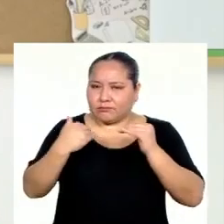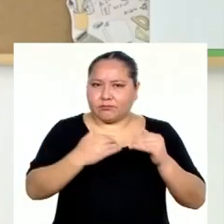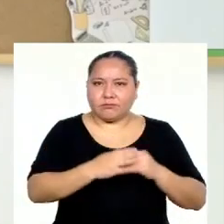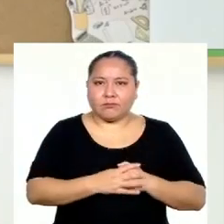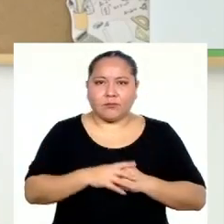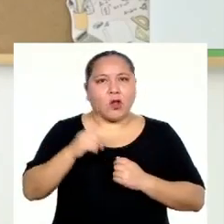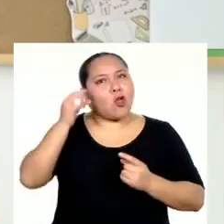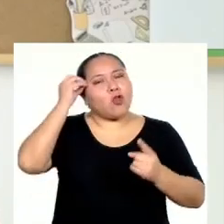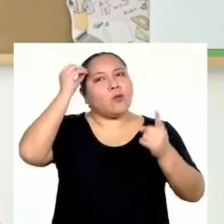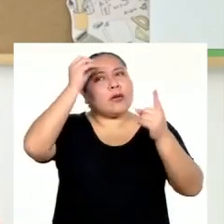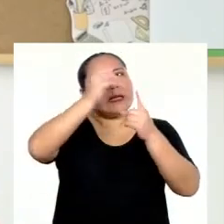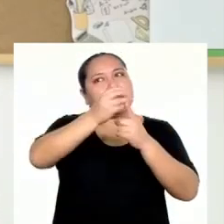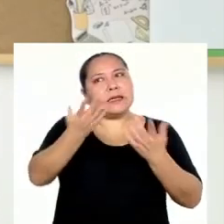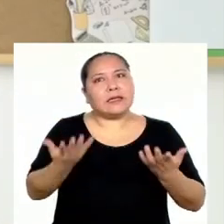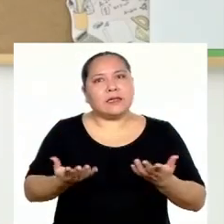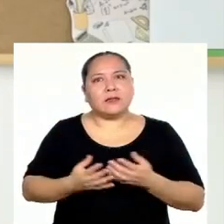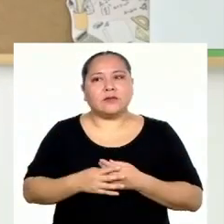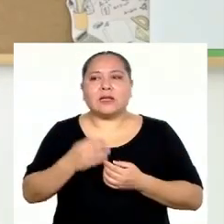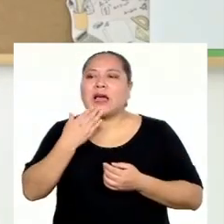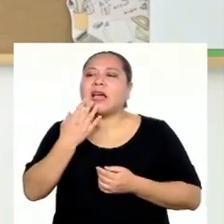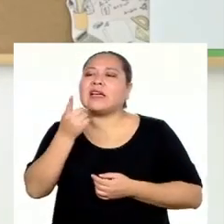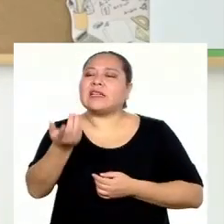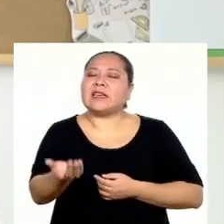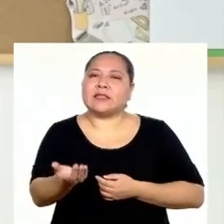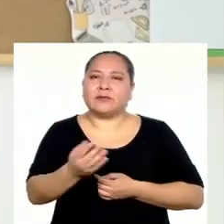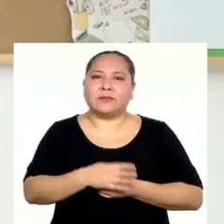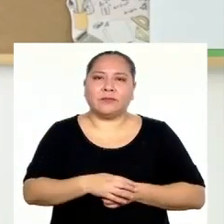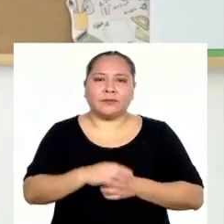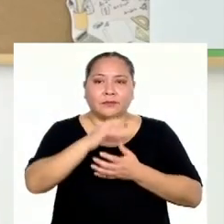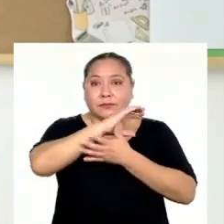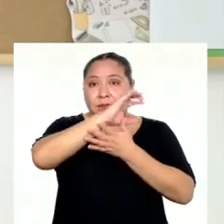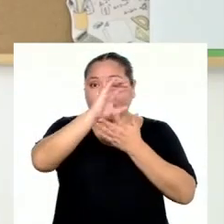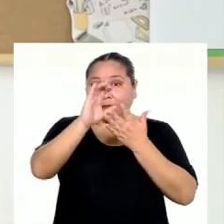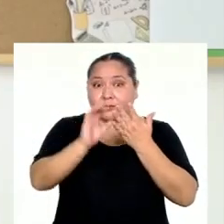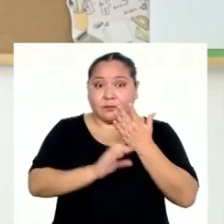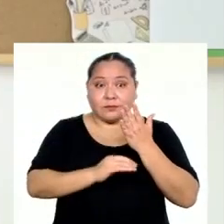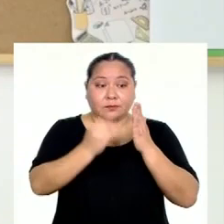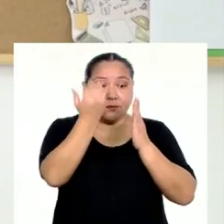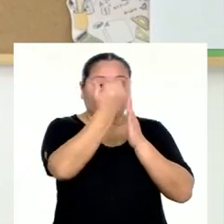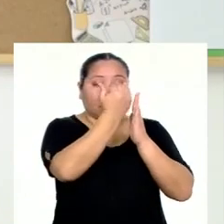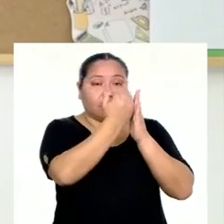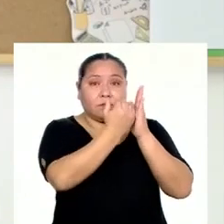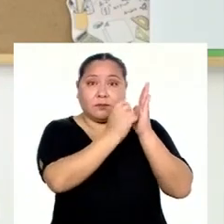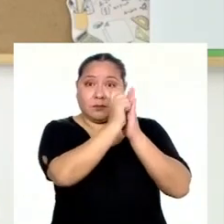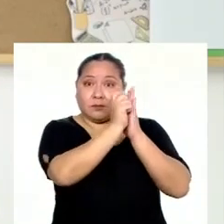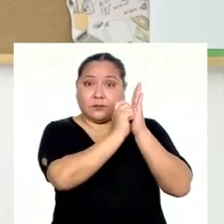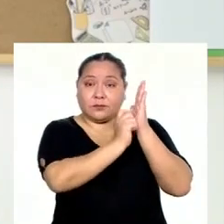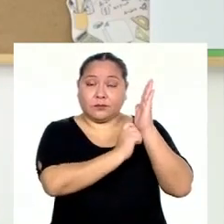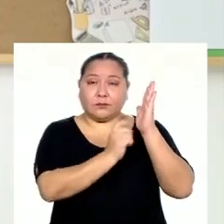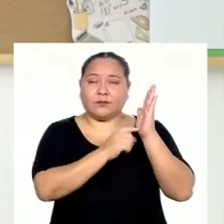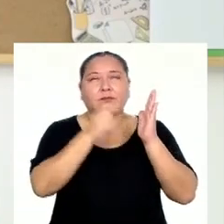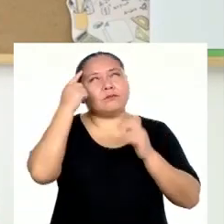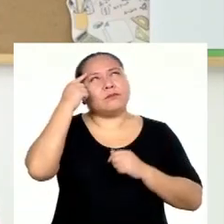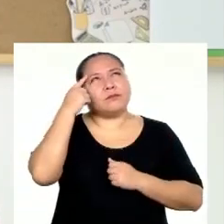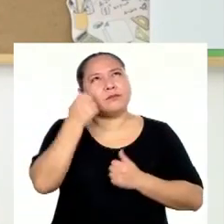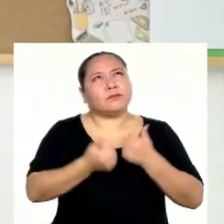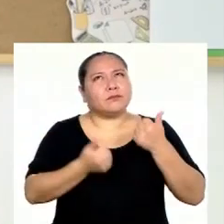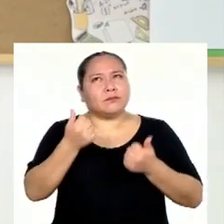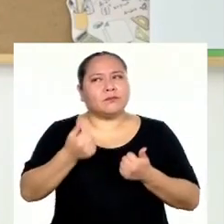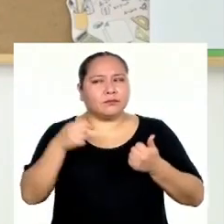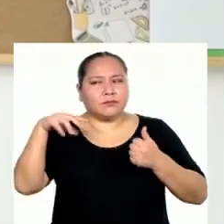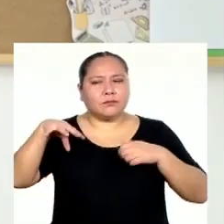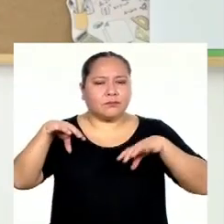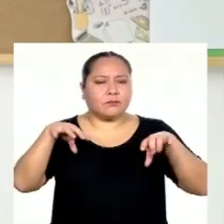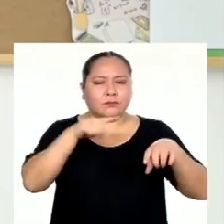El propósito, el destinatario, las características de un texto instructivo. Ahora pensemos, ¿cuál de las